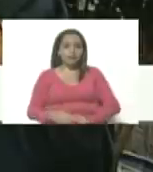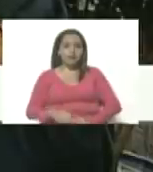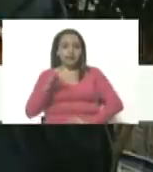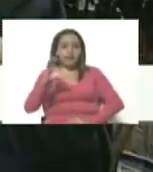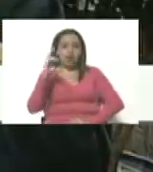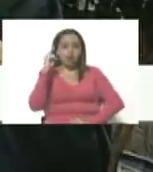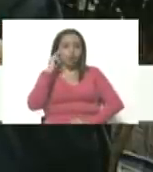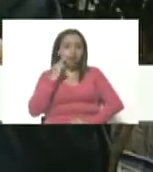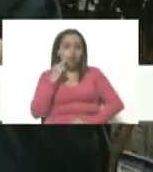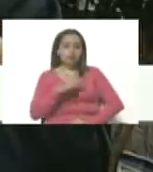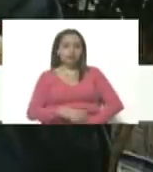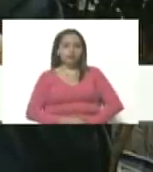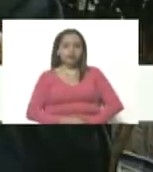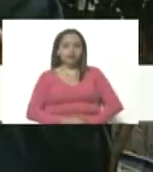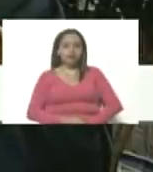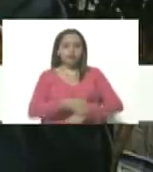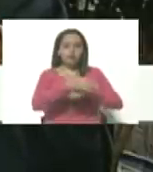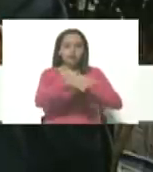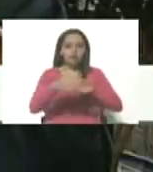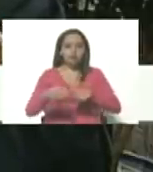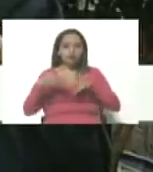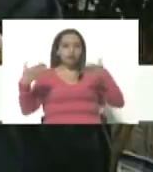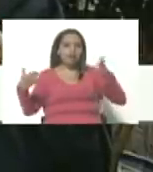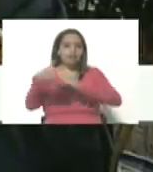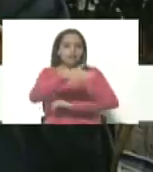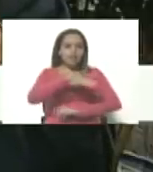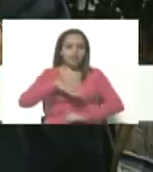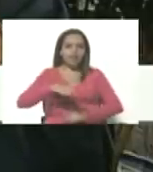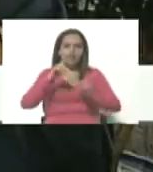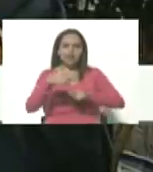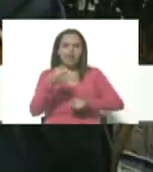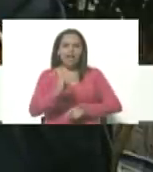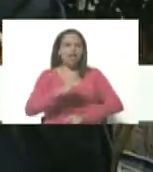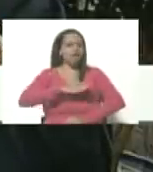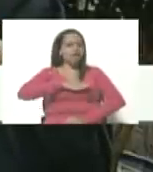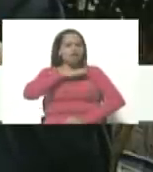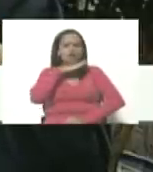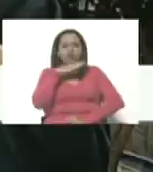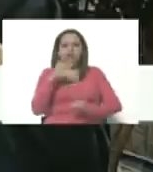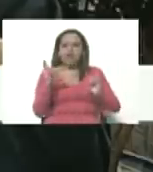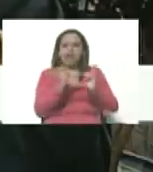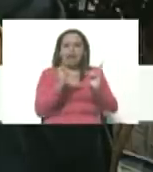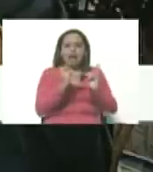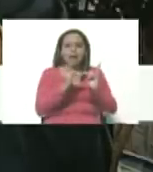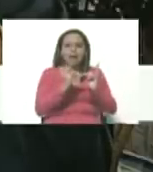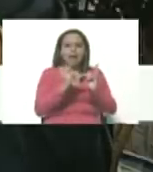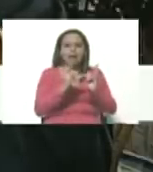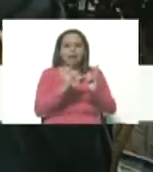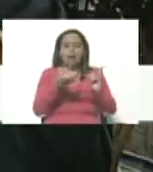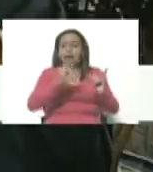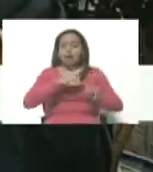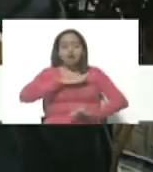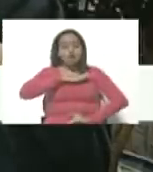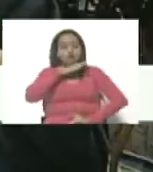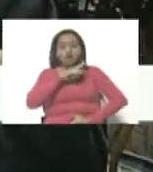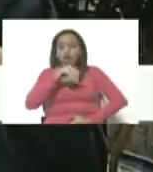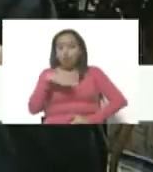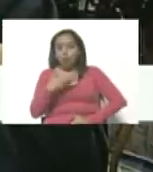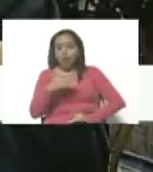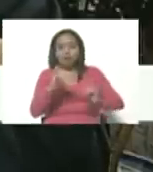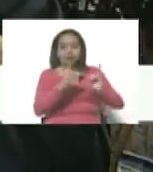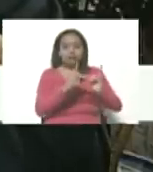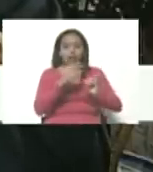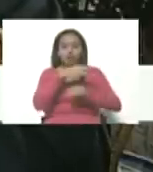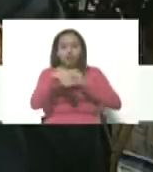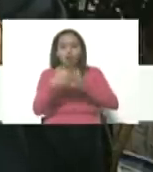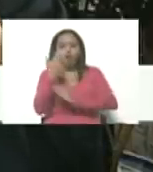Bolívar, fundamentalmente en el municipio Gran Sabana, donde también se sobrepasó la capacidad de hospitalización, pero inmediatamente